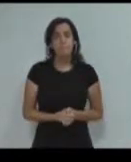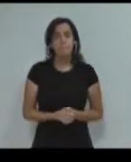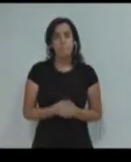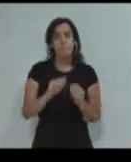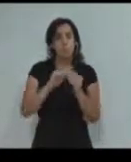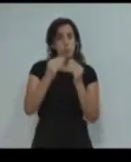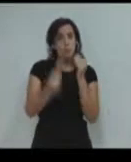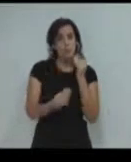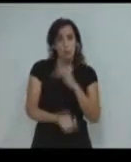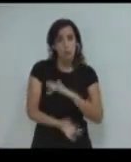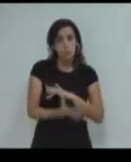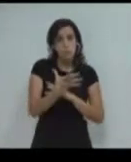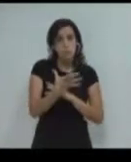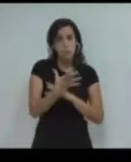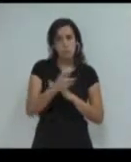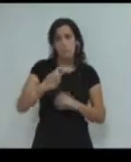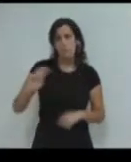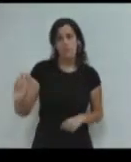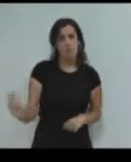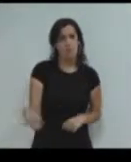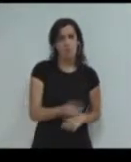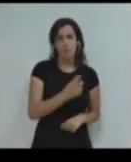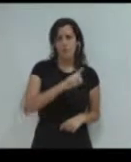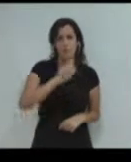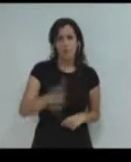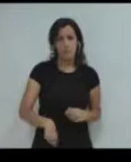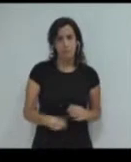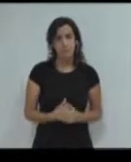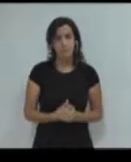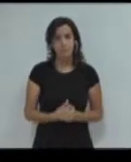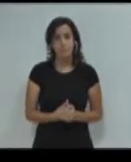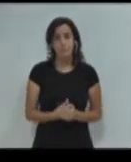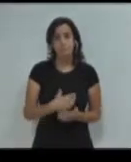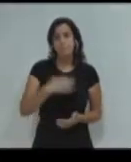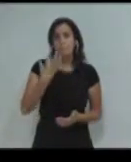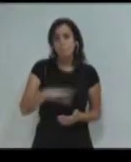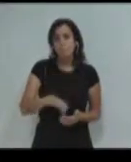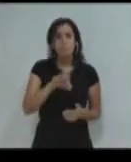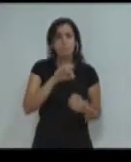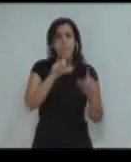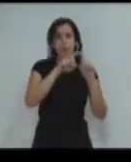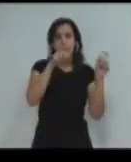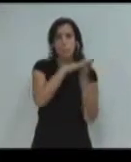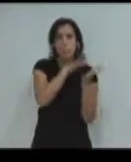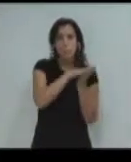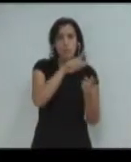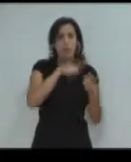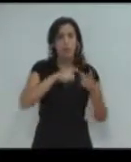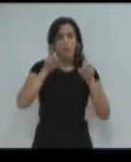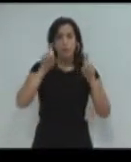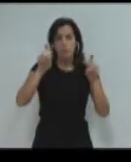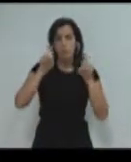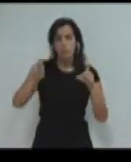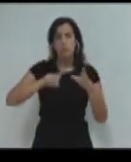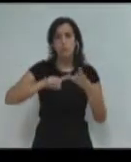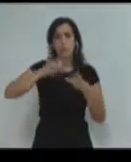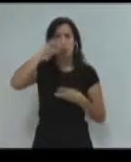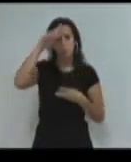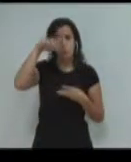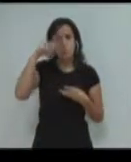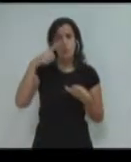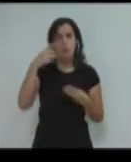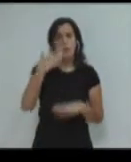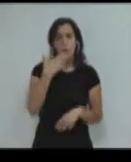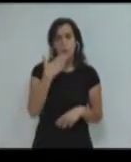de documentos es muy variada, ¿no? Proceden del mundo editorial, del mundo educativo, del mundo cultural,